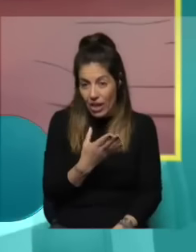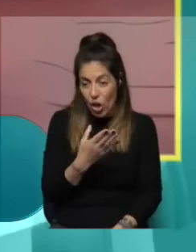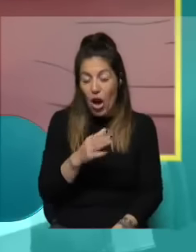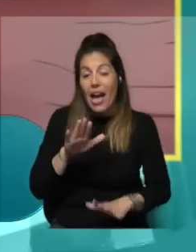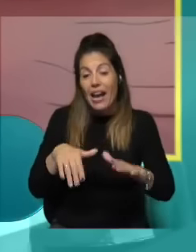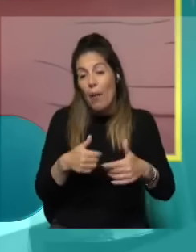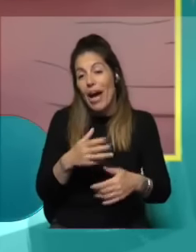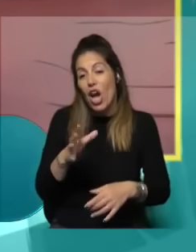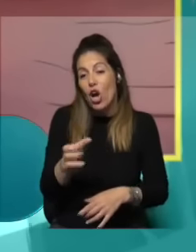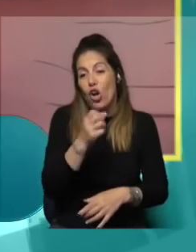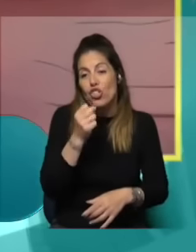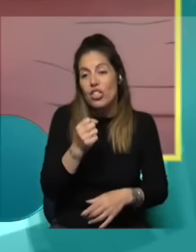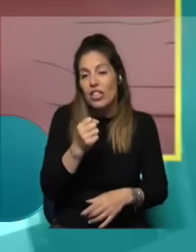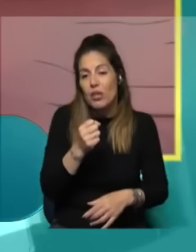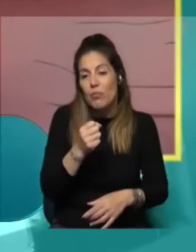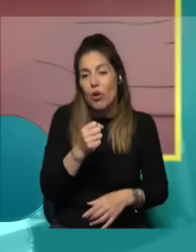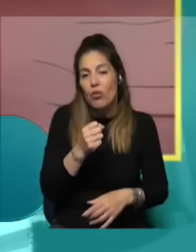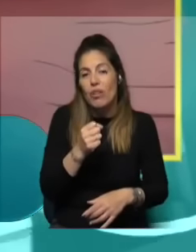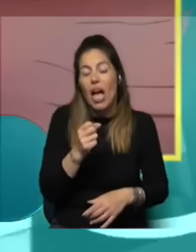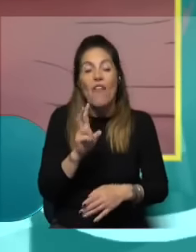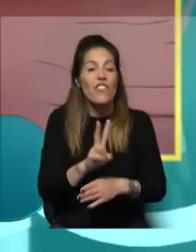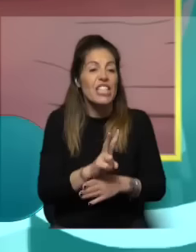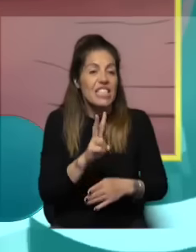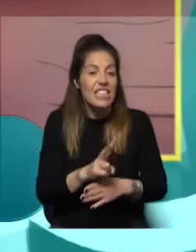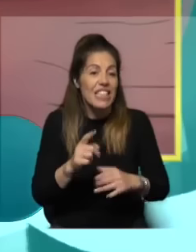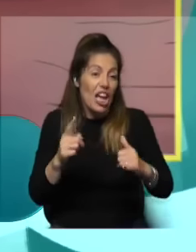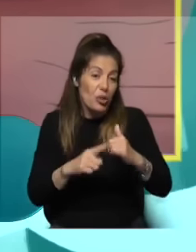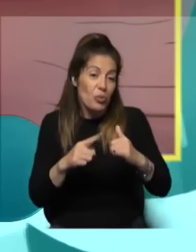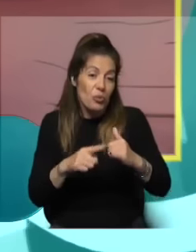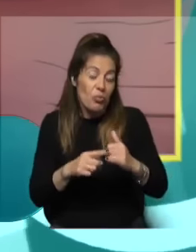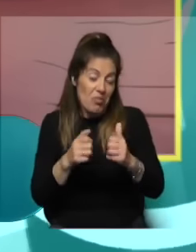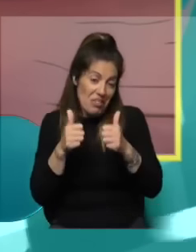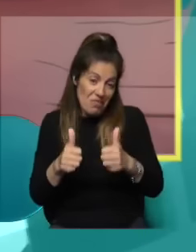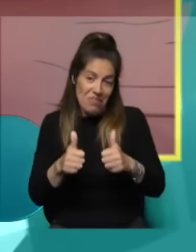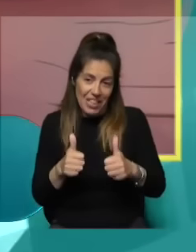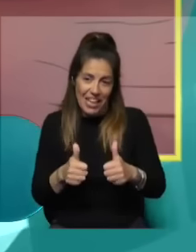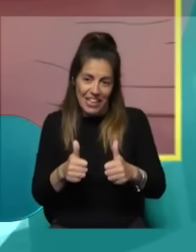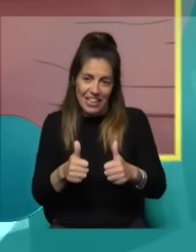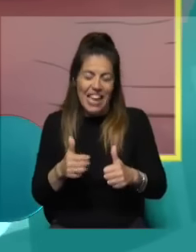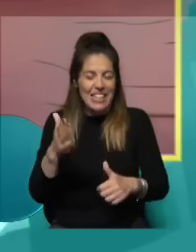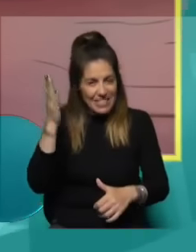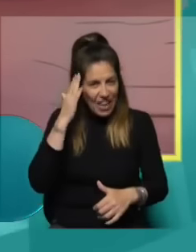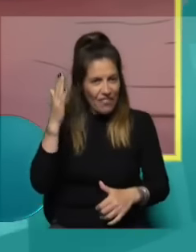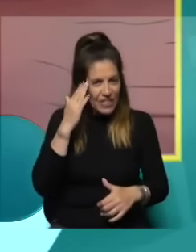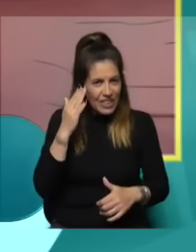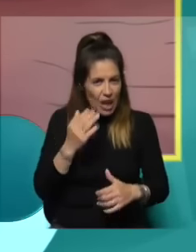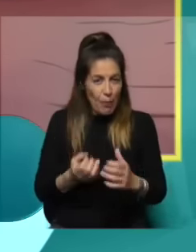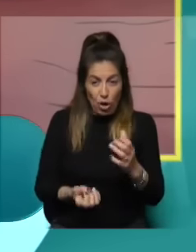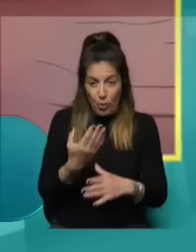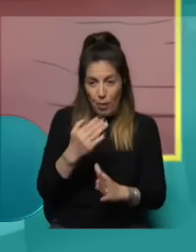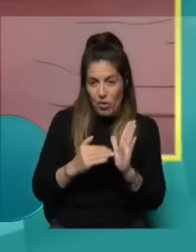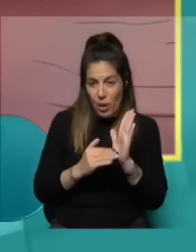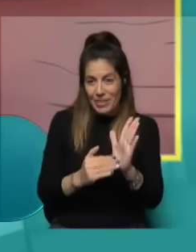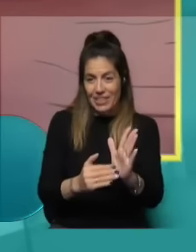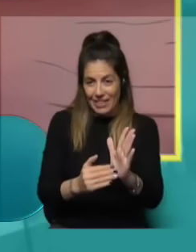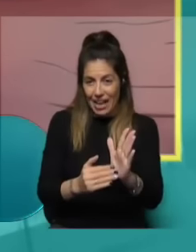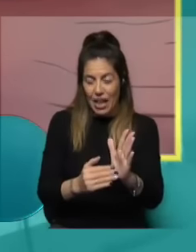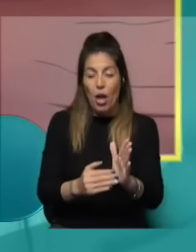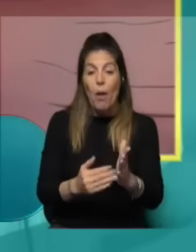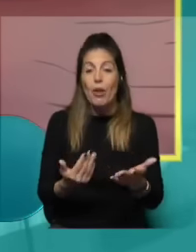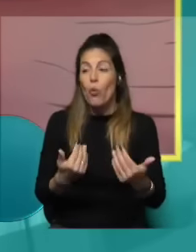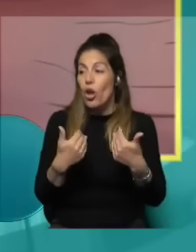que conseguimos unos cientos de visitas en YouTube y somos felices. Y sabíamos que lo íbamos a postular, pero ya cuando